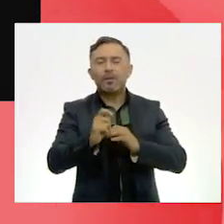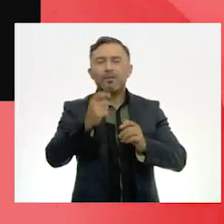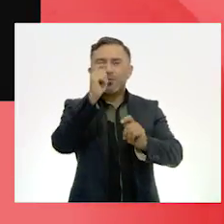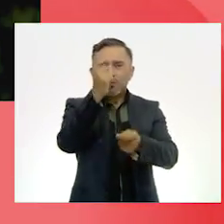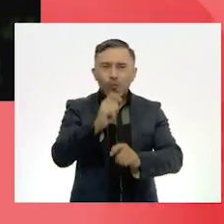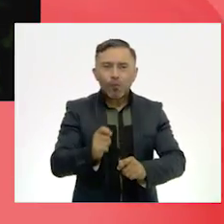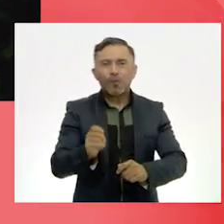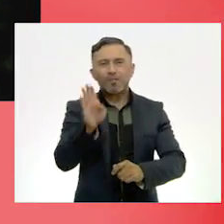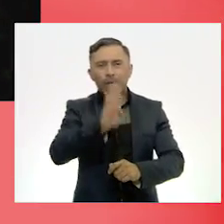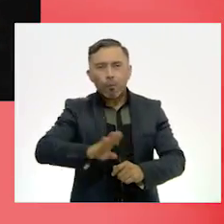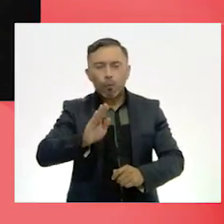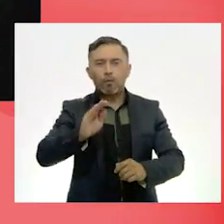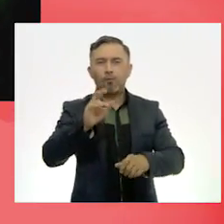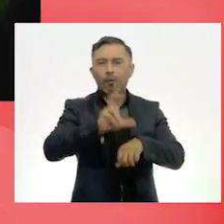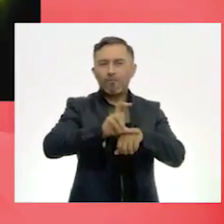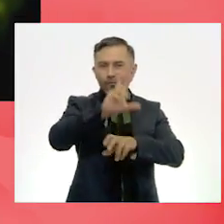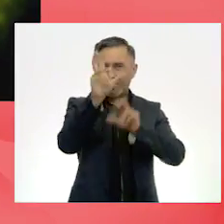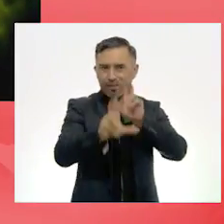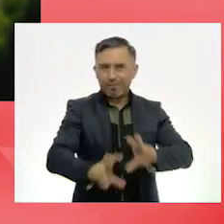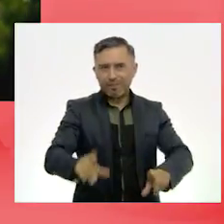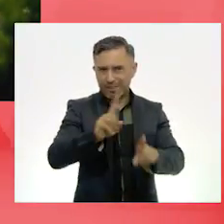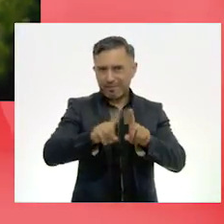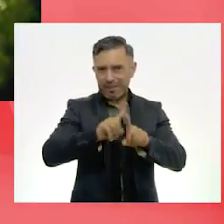y curaciones de todo tipo.